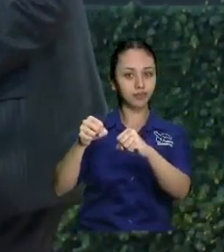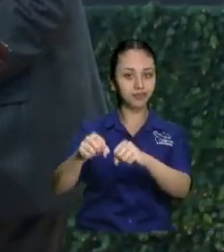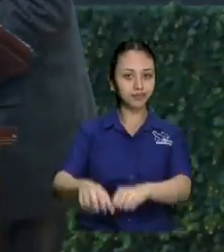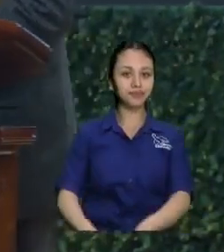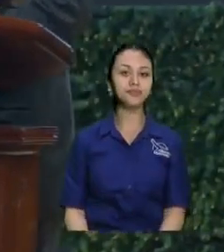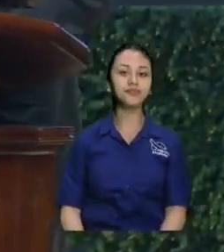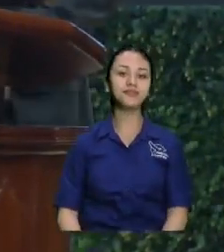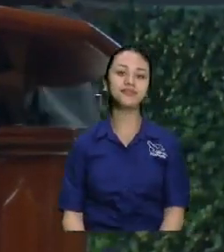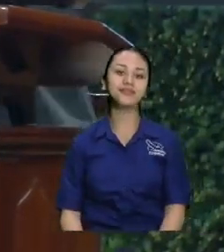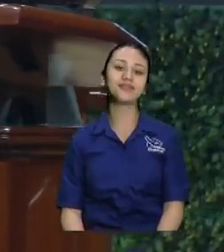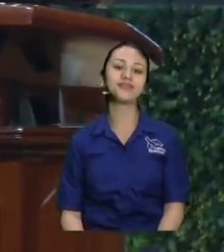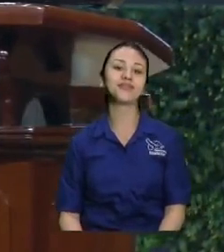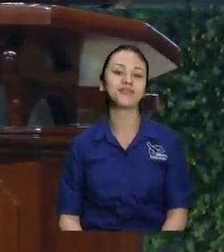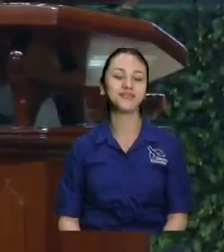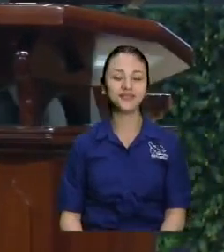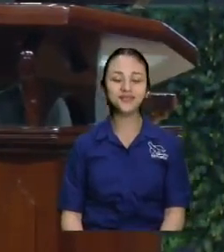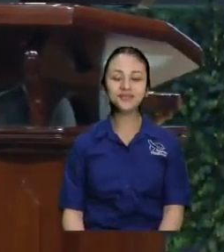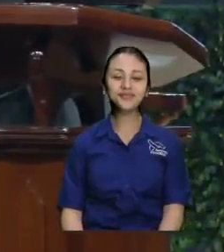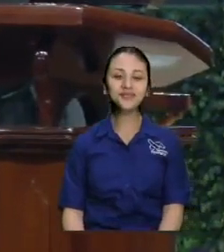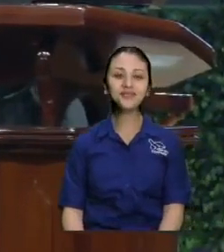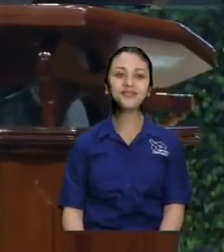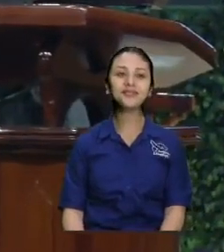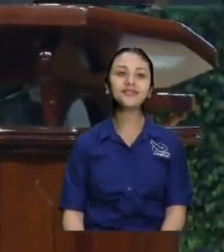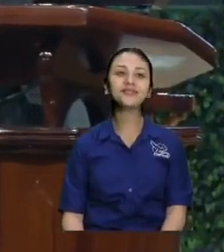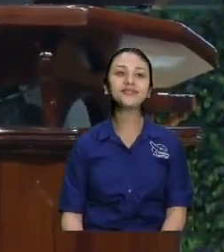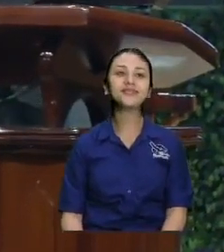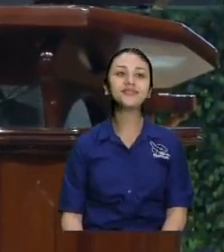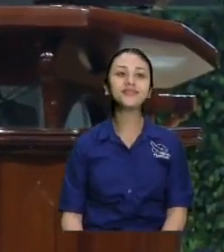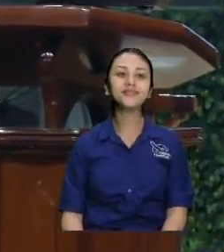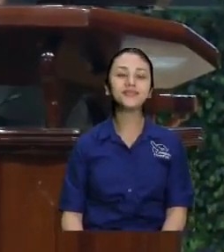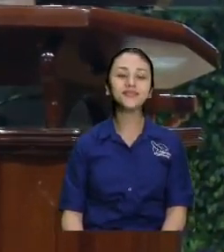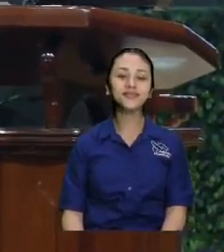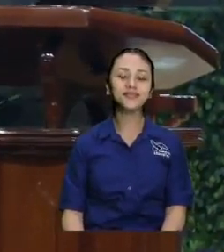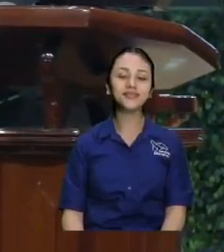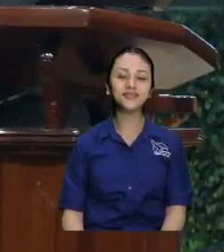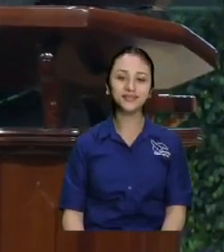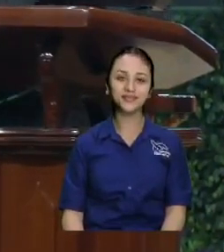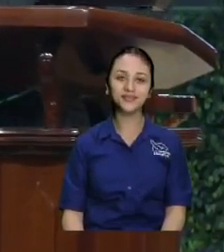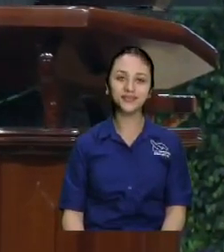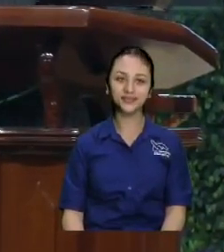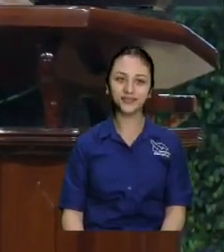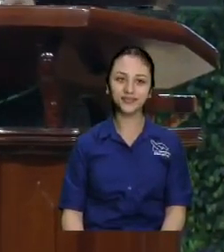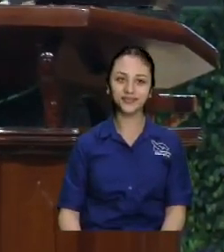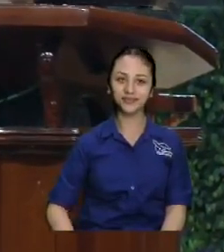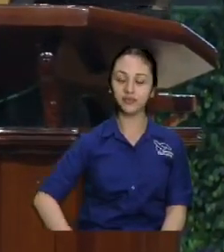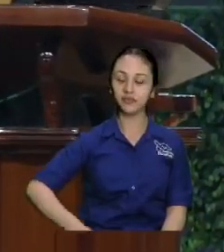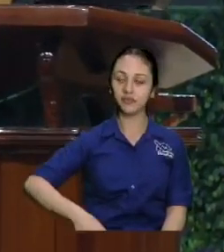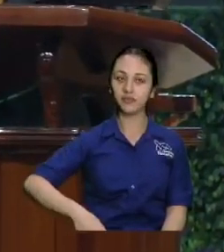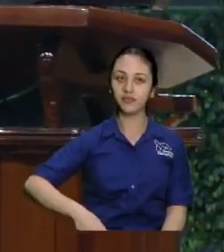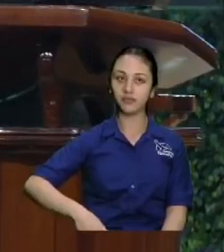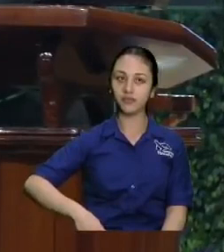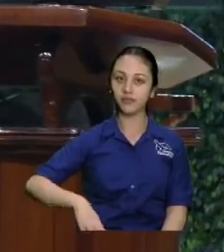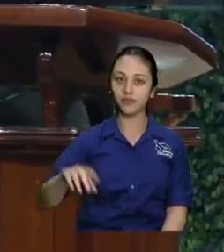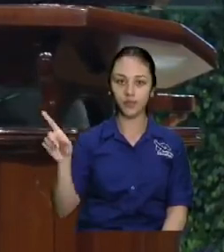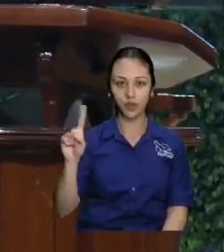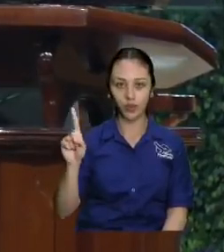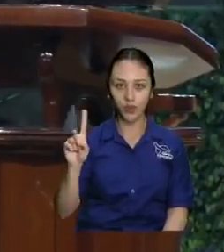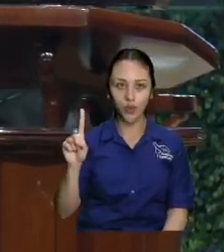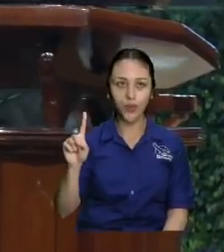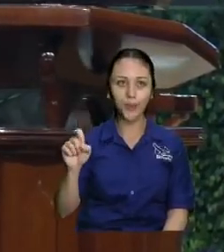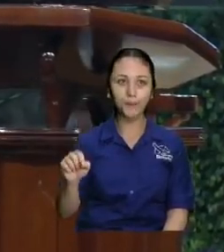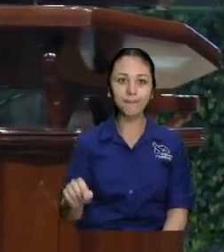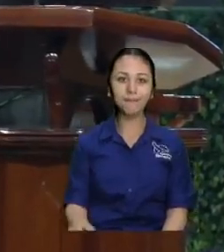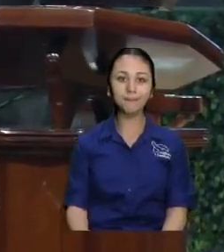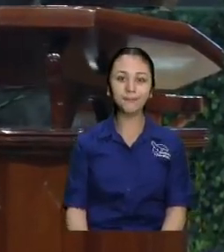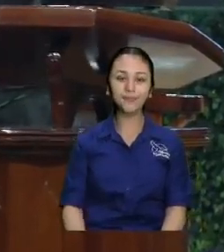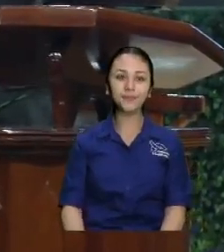Y se dijo. Comuníquese y cúmplase. Publíquese en el día. No, pero él, por lo menos él sí